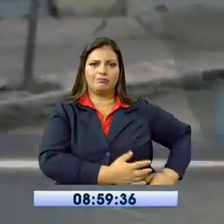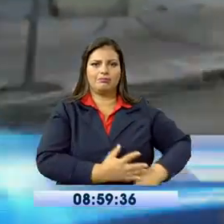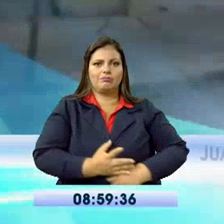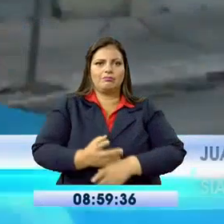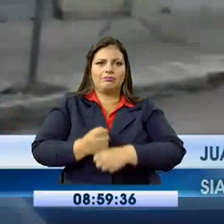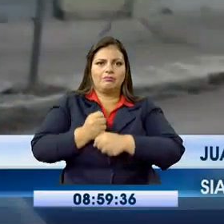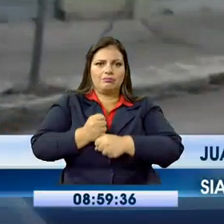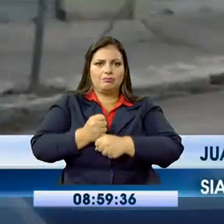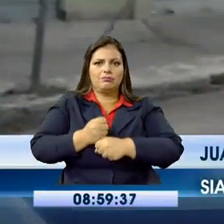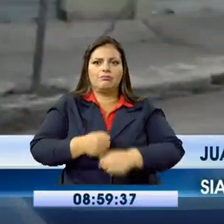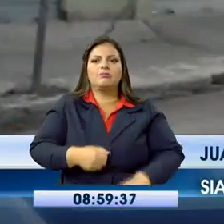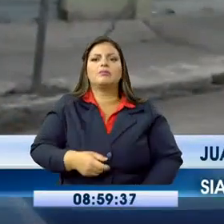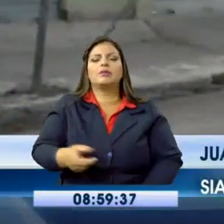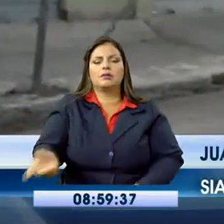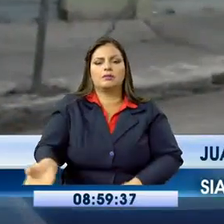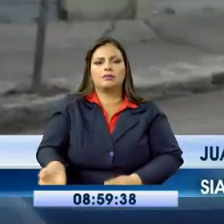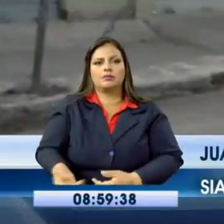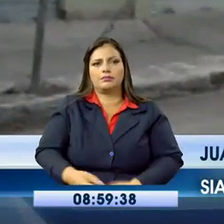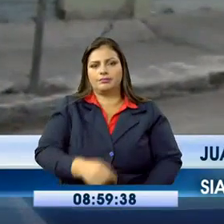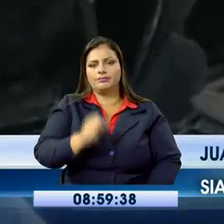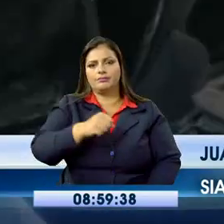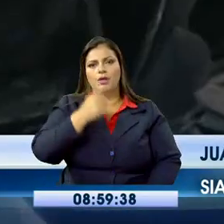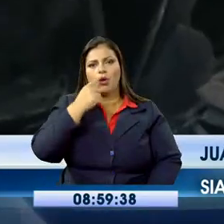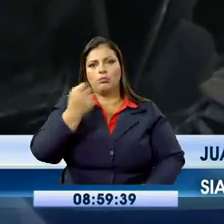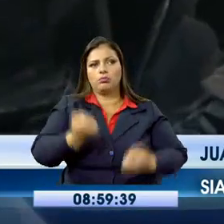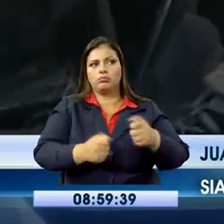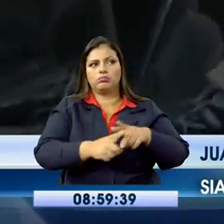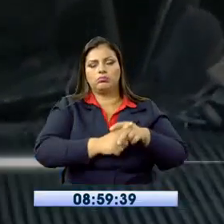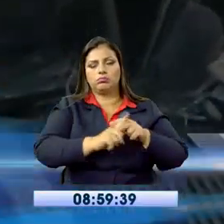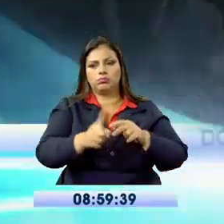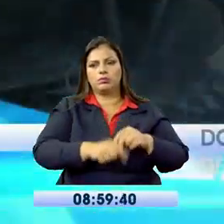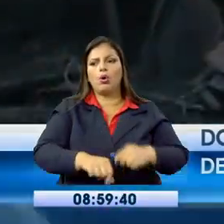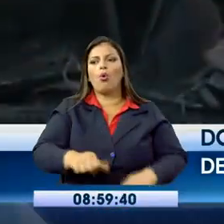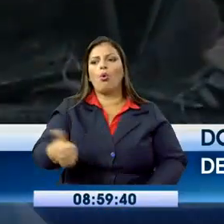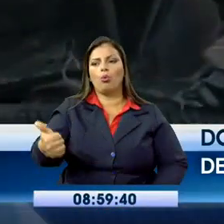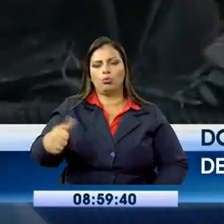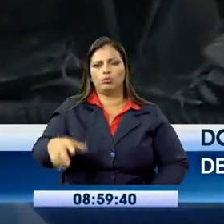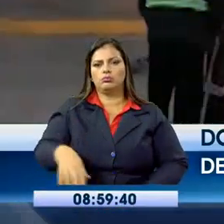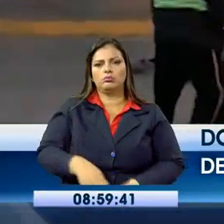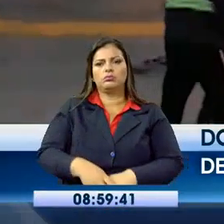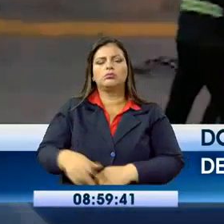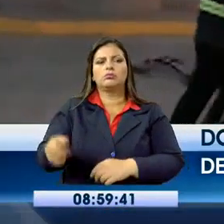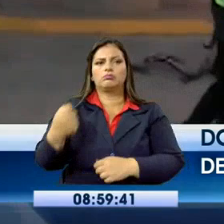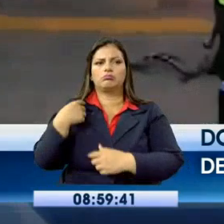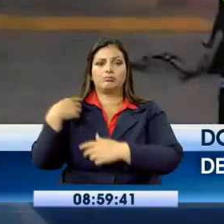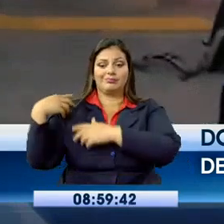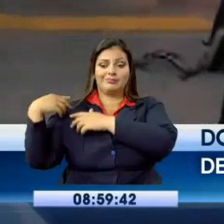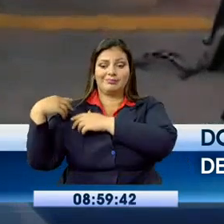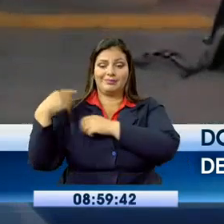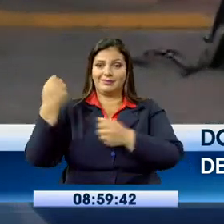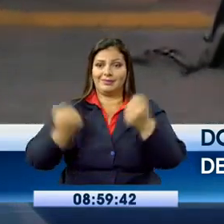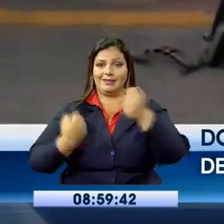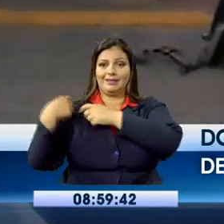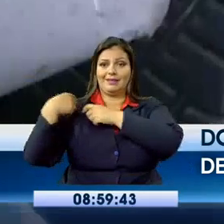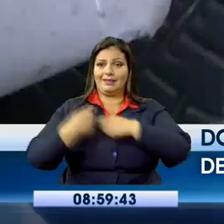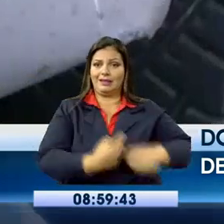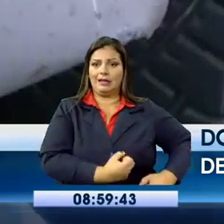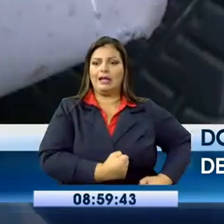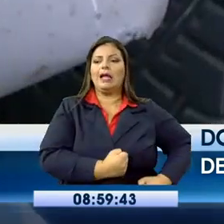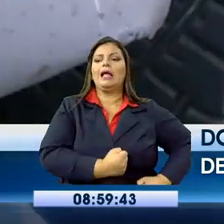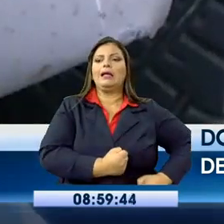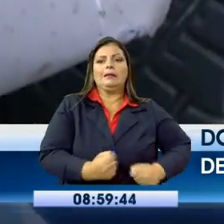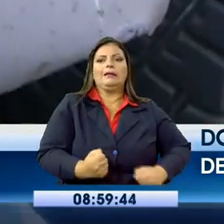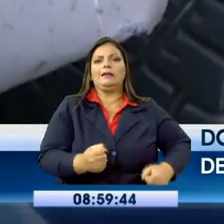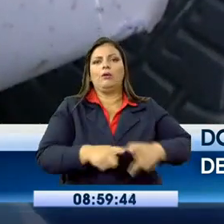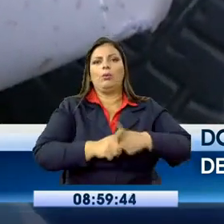persona acompañante. El conductor se ha retirado del lugar. El accidente fue en horas de la madrugada. No pasó a mayores, tomando en cuenta que este lugar